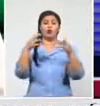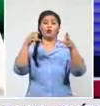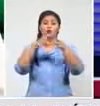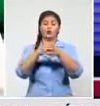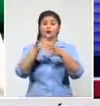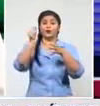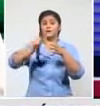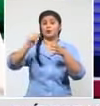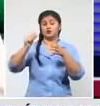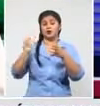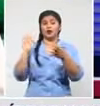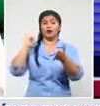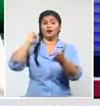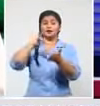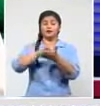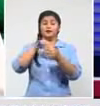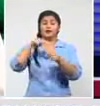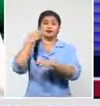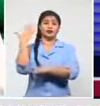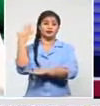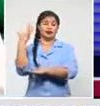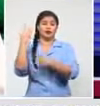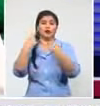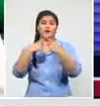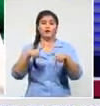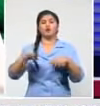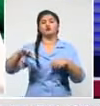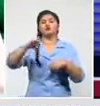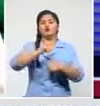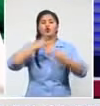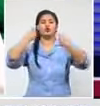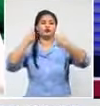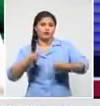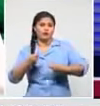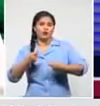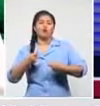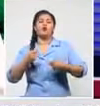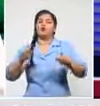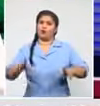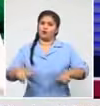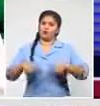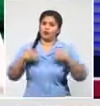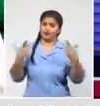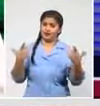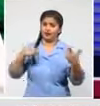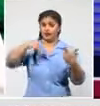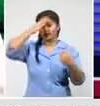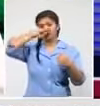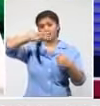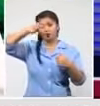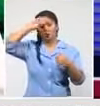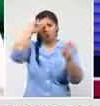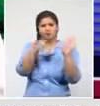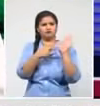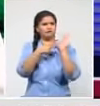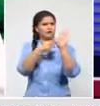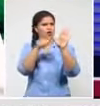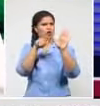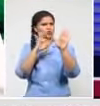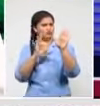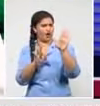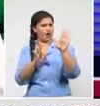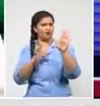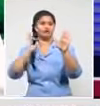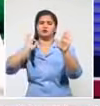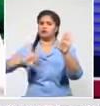Pero es que todos tenemos que velar. Y en Cuba se ha demostrado que todo lo